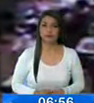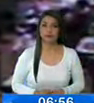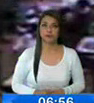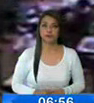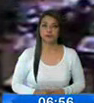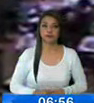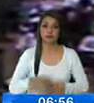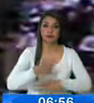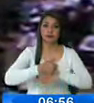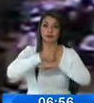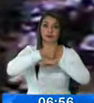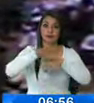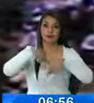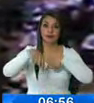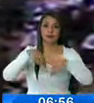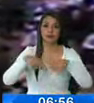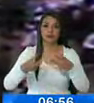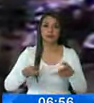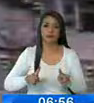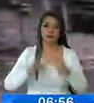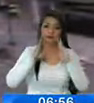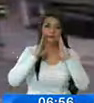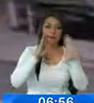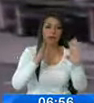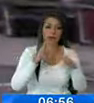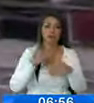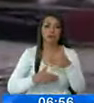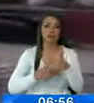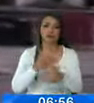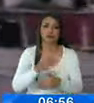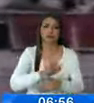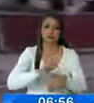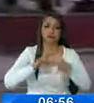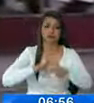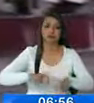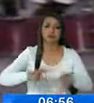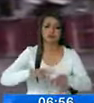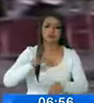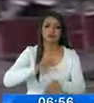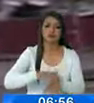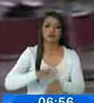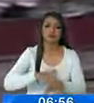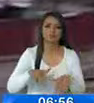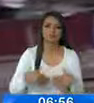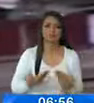Agentes de la ATM tomaron procedimiento. Se investigan las causas de este accidente.